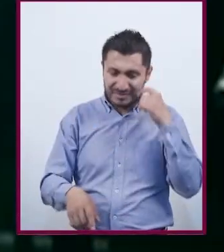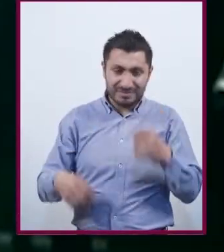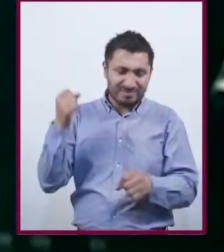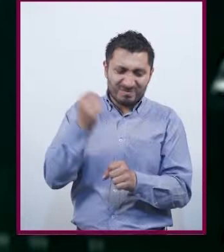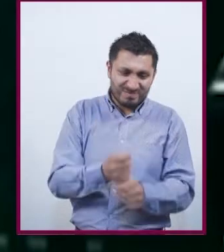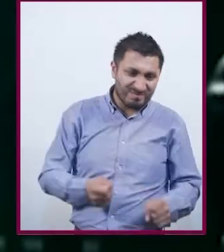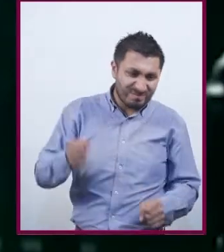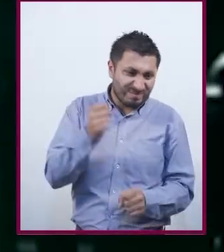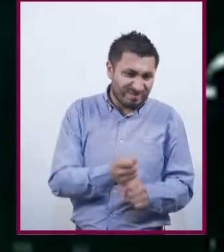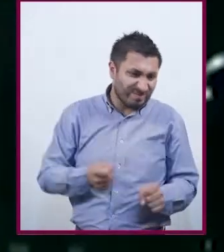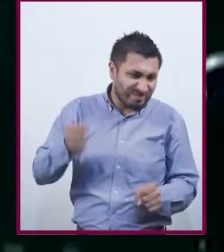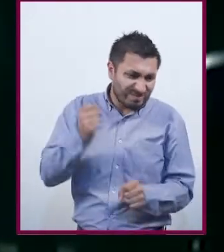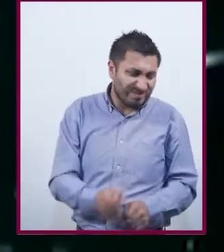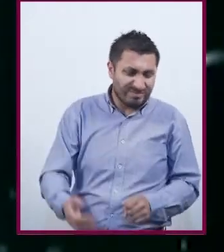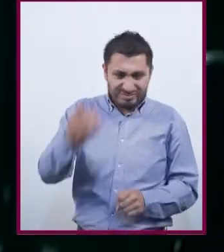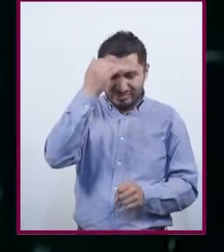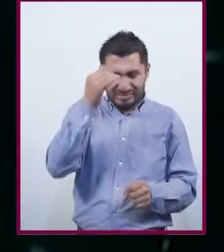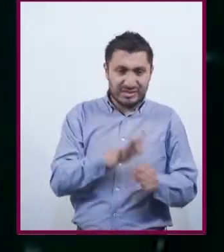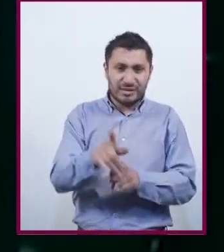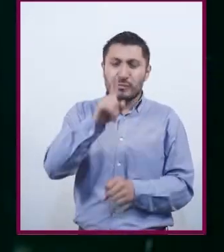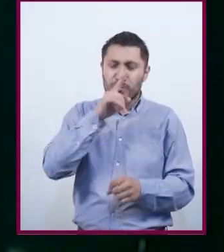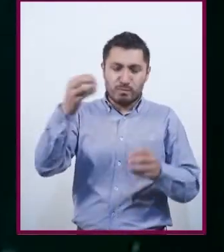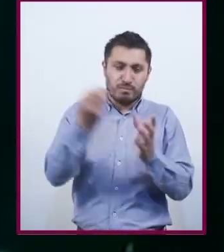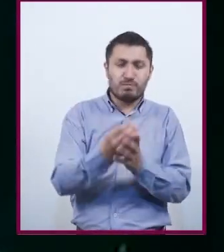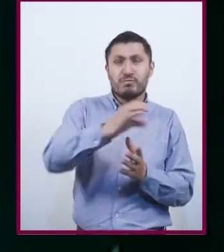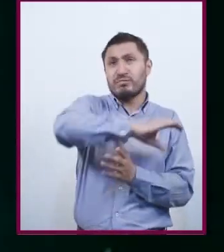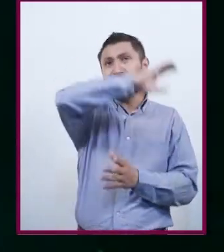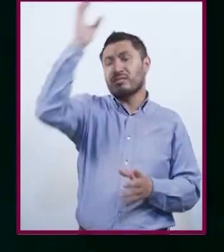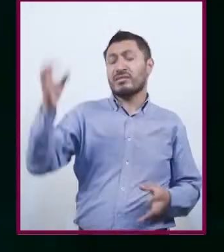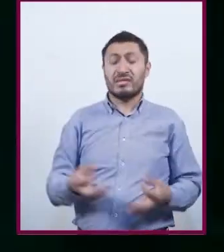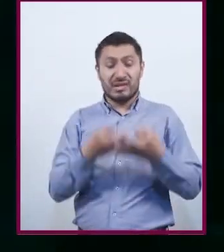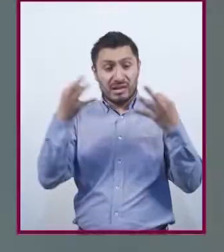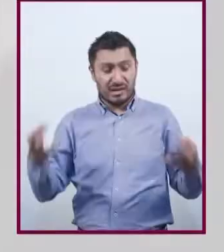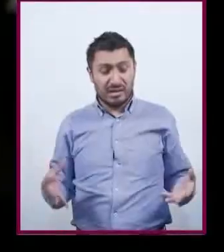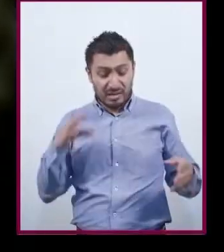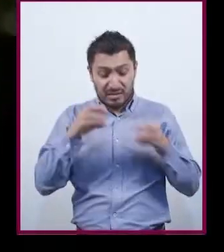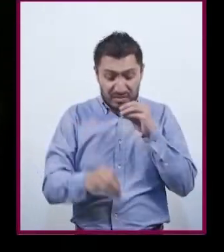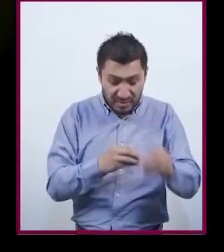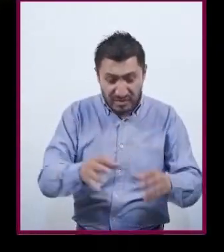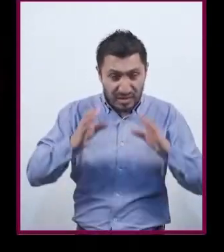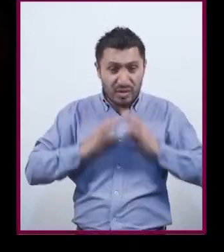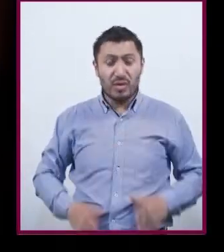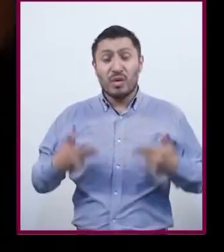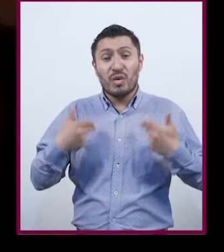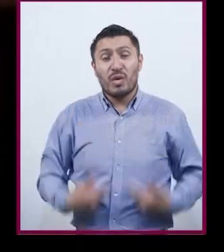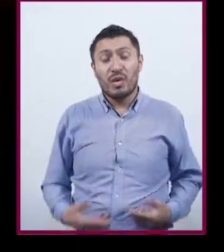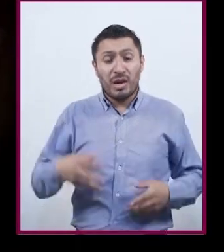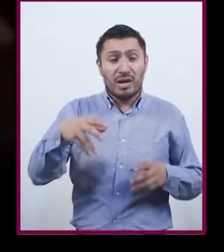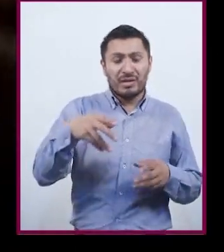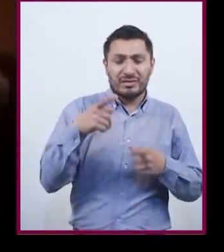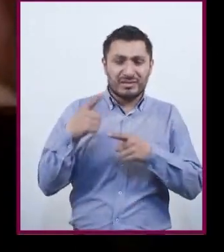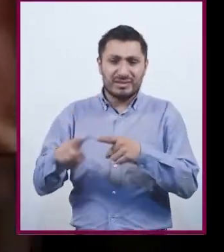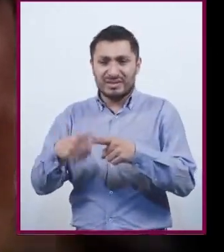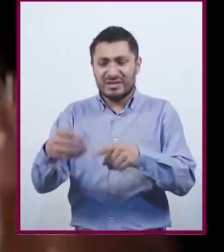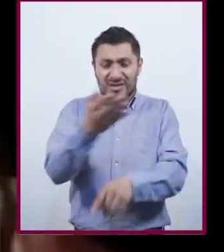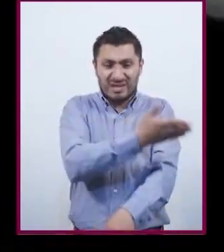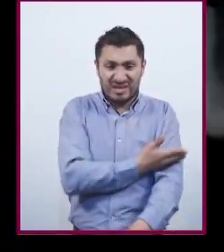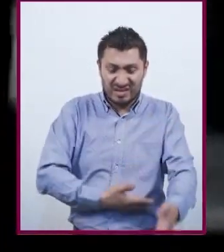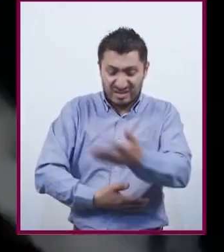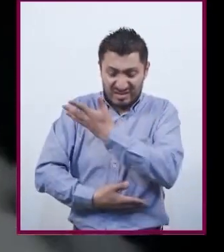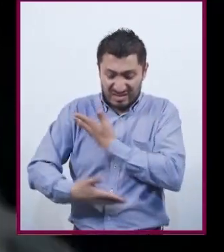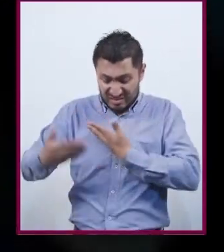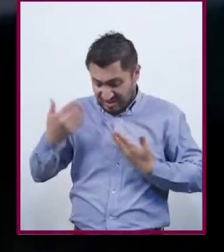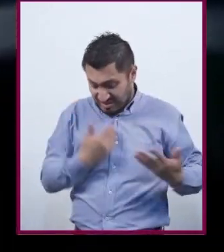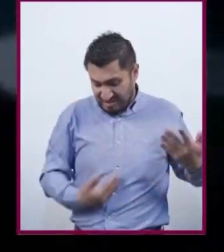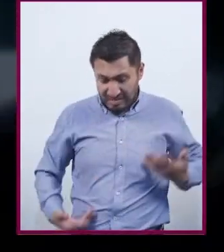que, obsesionado por conocer los secretos del cielo y la tierra, compone un cuerpo humano a partir de unir